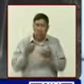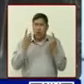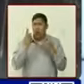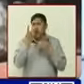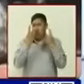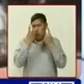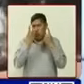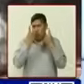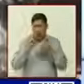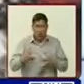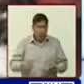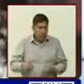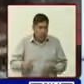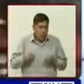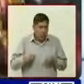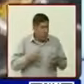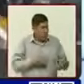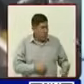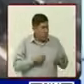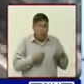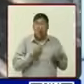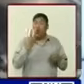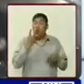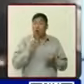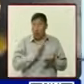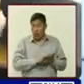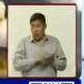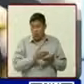garrafas. Una cocina no servía.